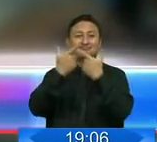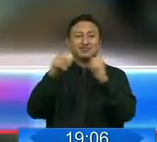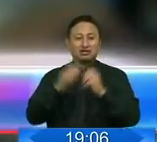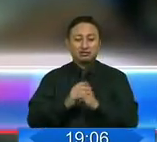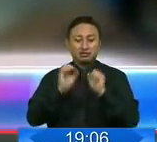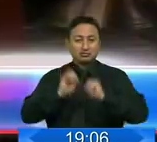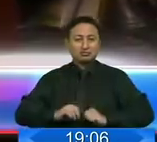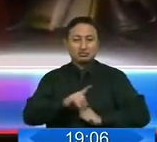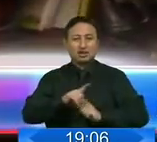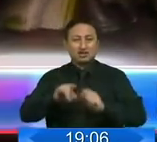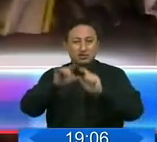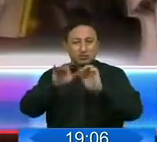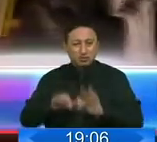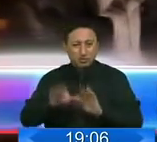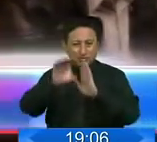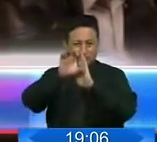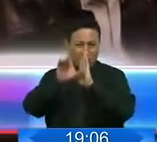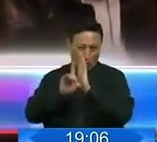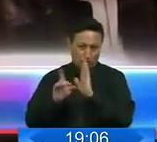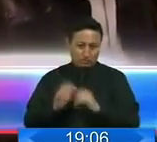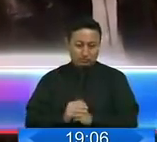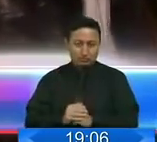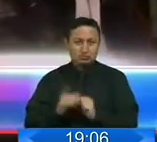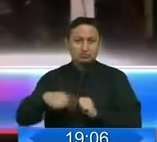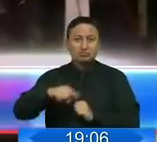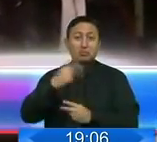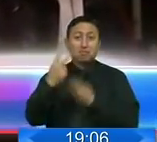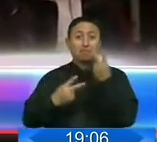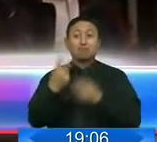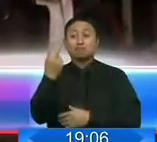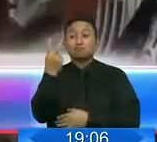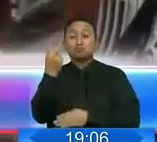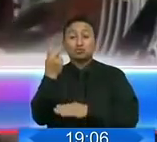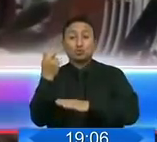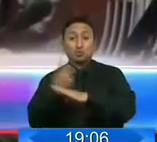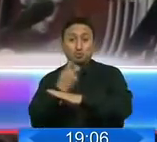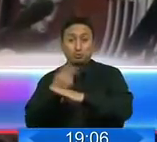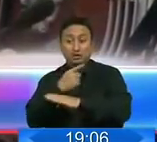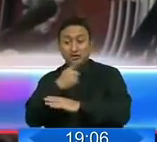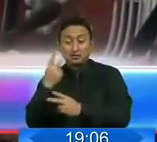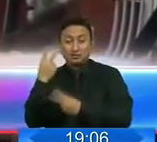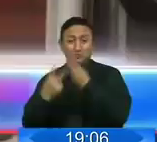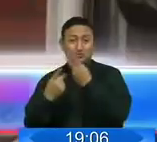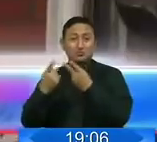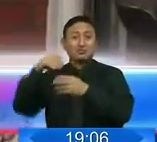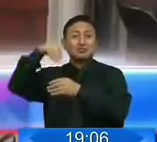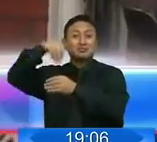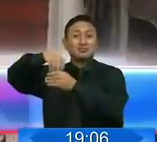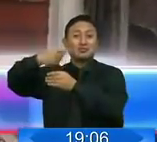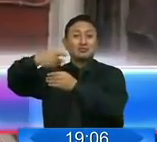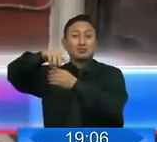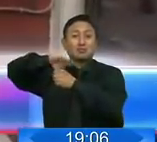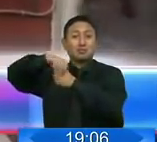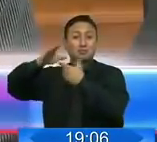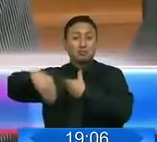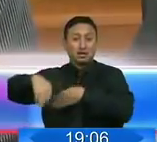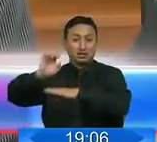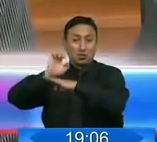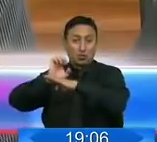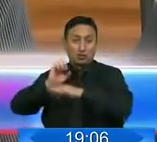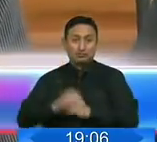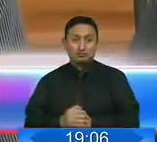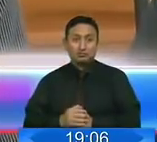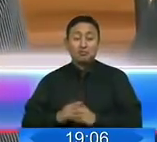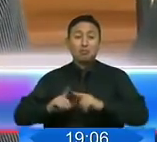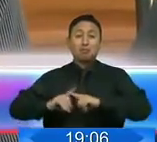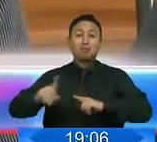de amistad con Assange, a quien visitó en 12 ocasiones durante su estancia como asilado de la Embajada de Ecuador en Londres. Sin embargo, su defensa